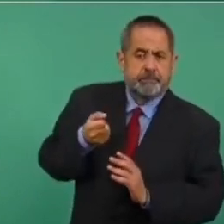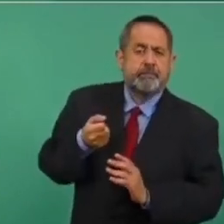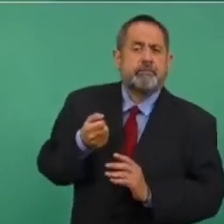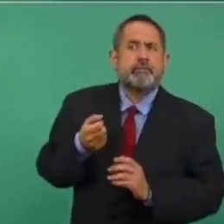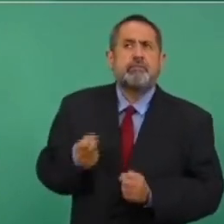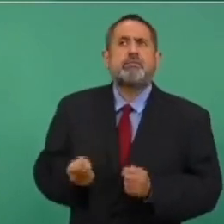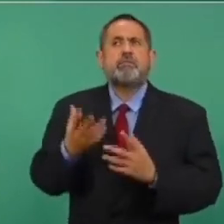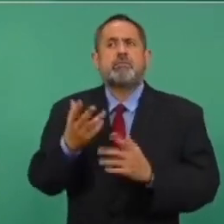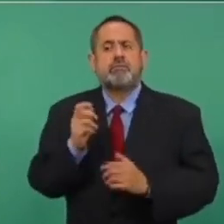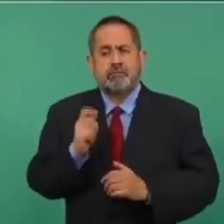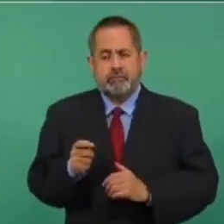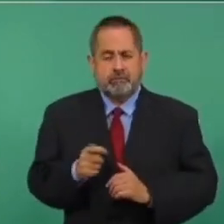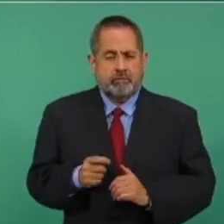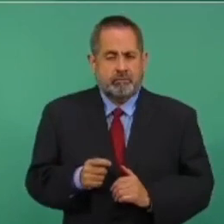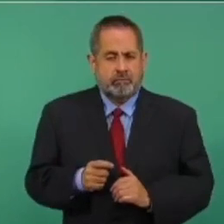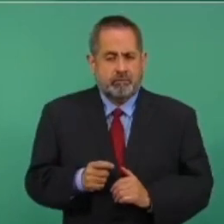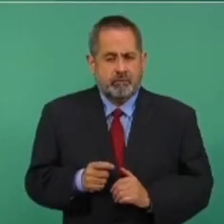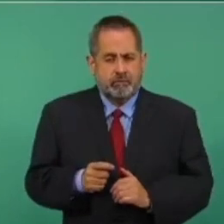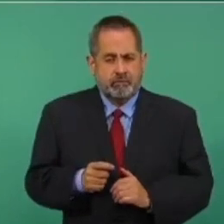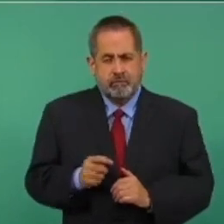fue de